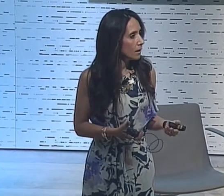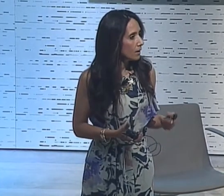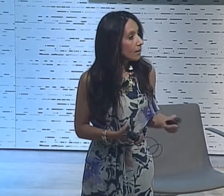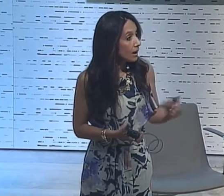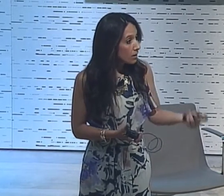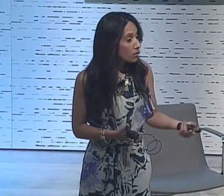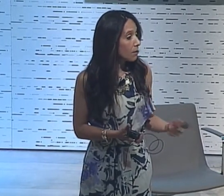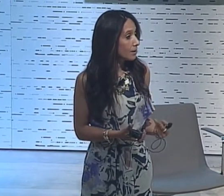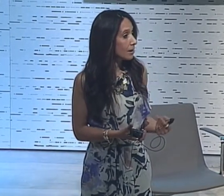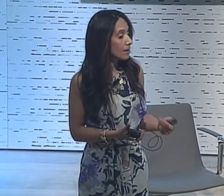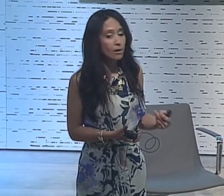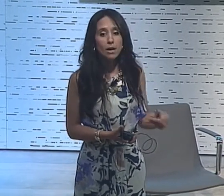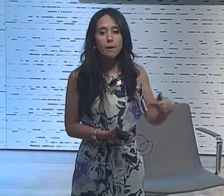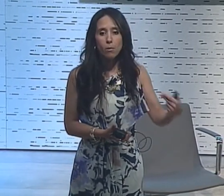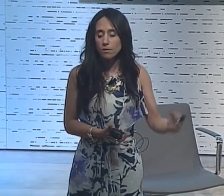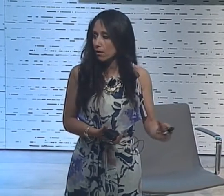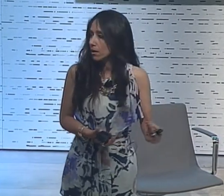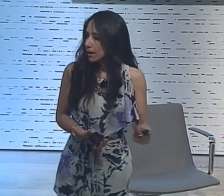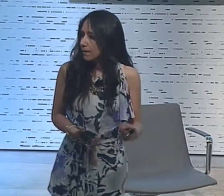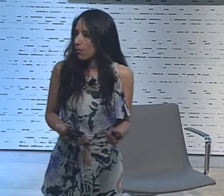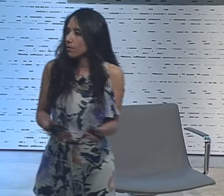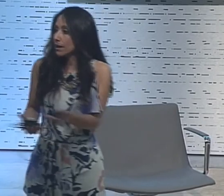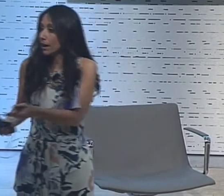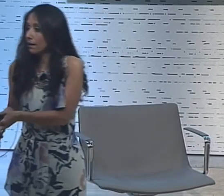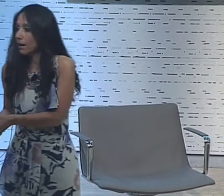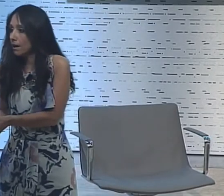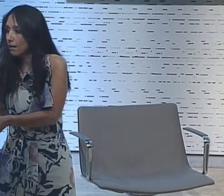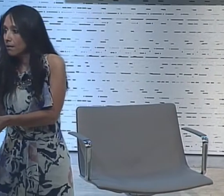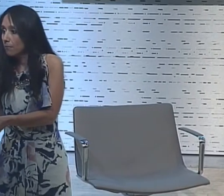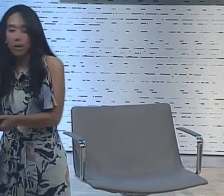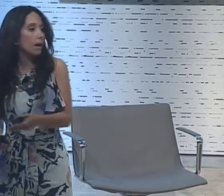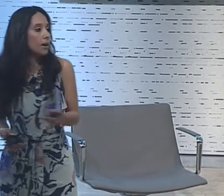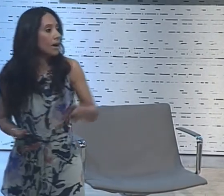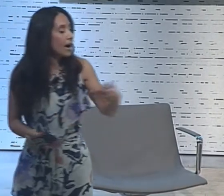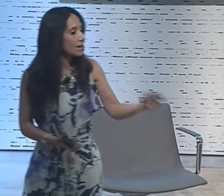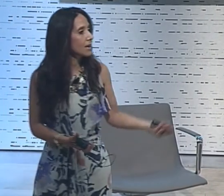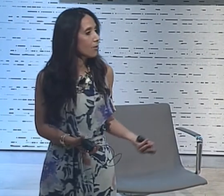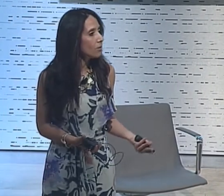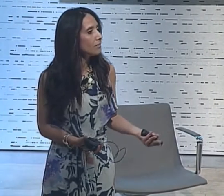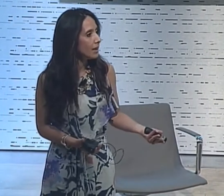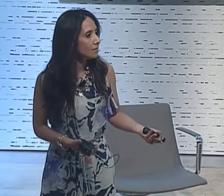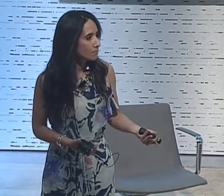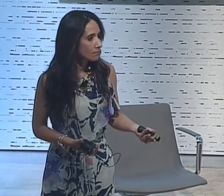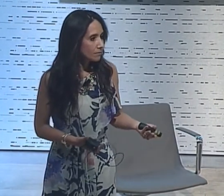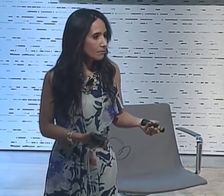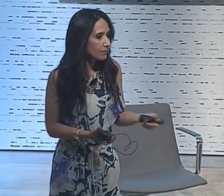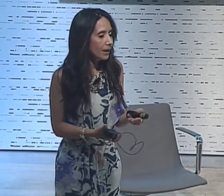aprendizaje. Y es ahí donde va a tener que hacer una evaluación de a dónde quiere llegar, para ver hacia